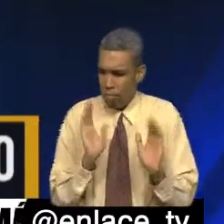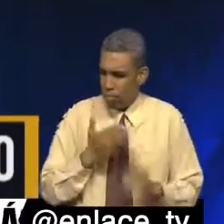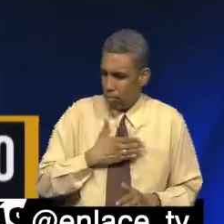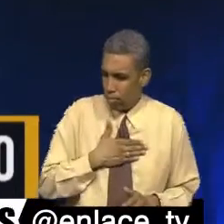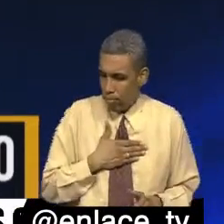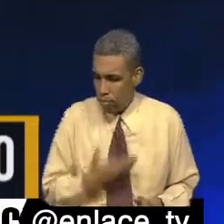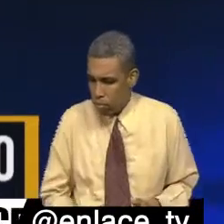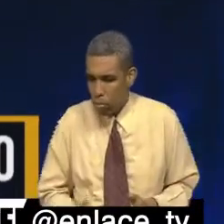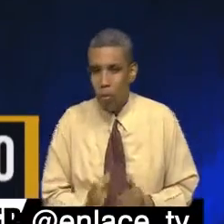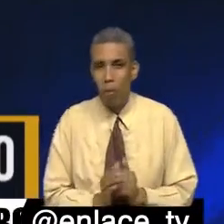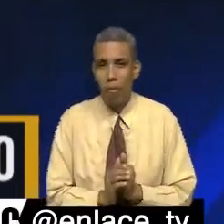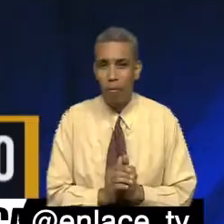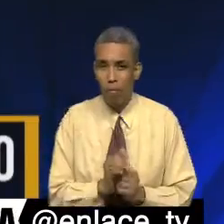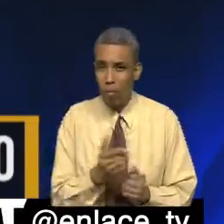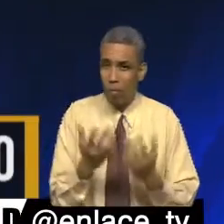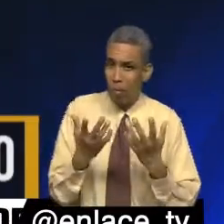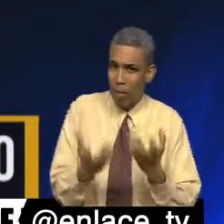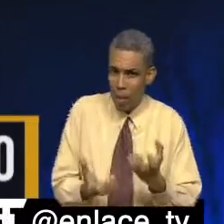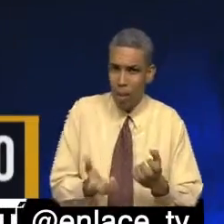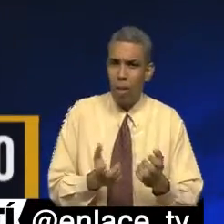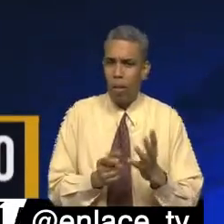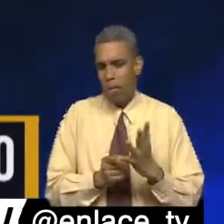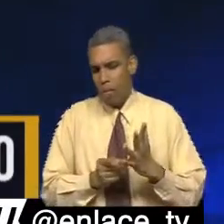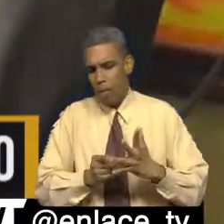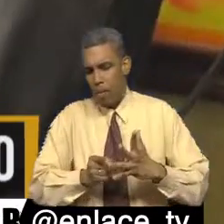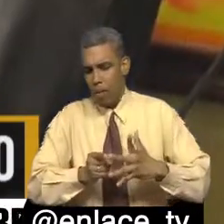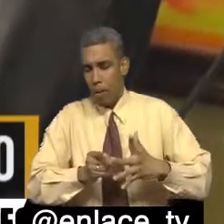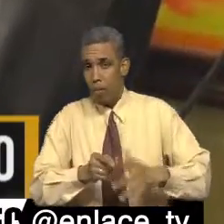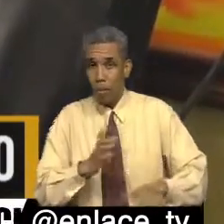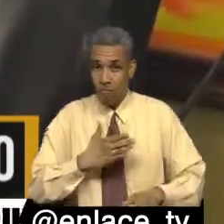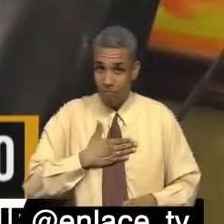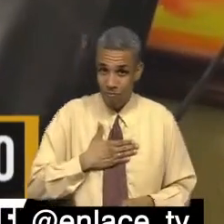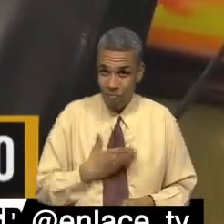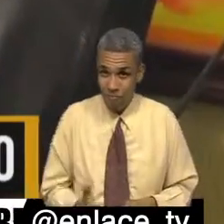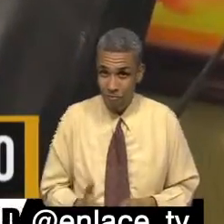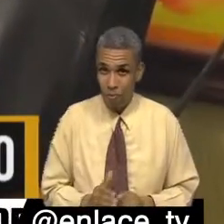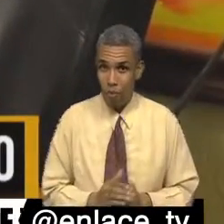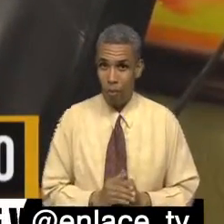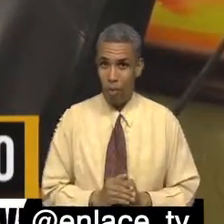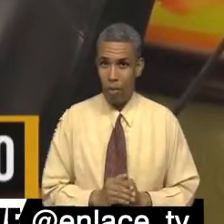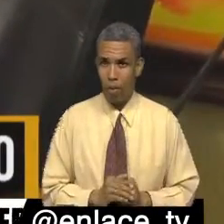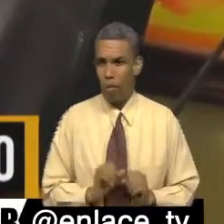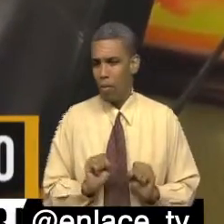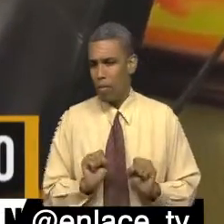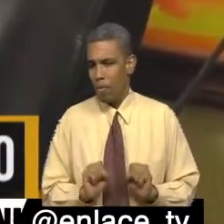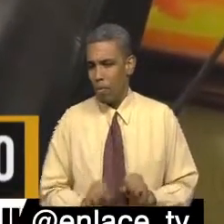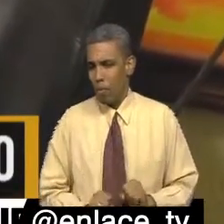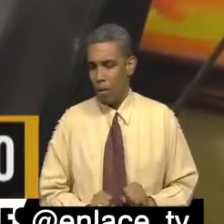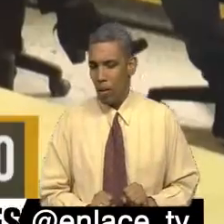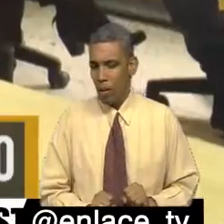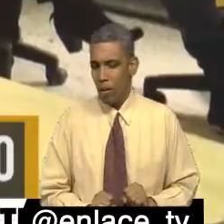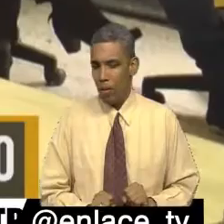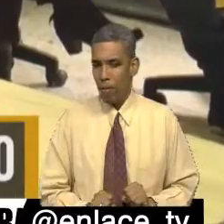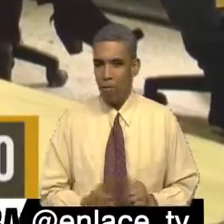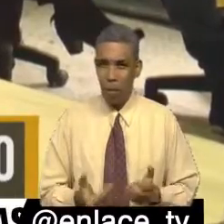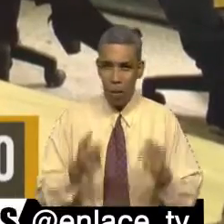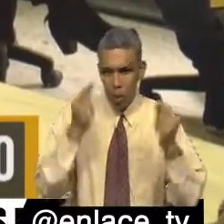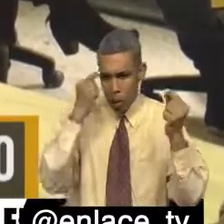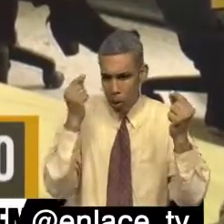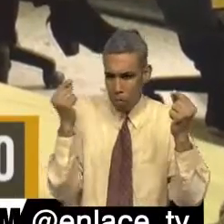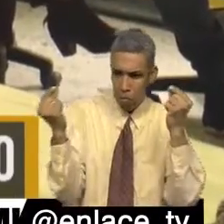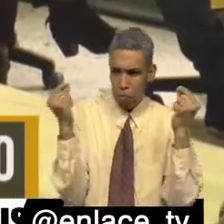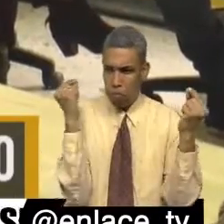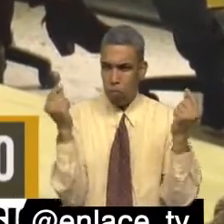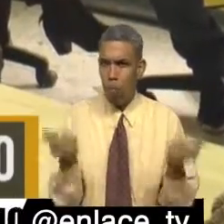escuchar a las solicitudes que se generen siempre y cuando esto no constituya un espacio de concertación acerca de las estrategias o políticas de